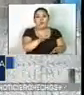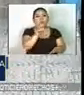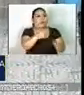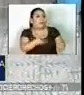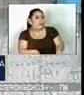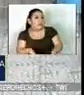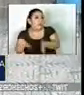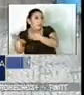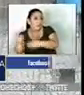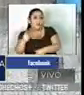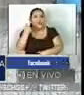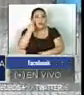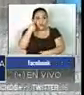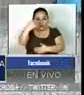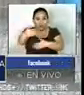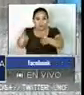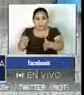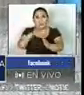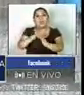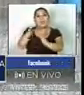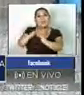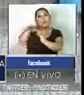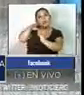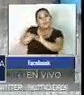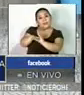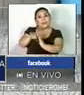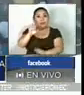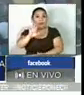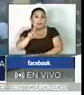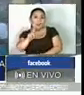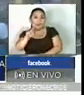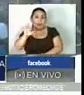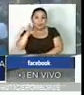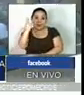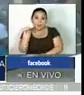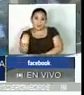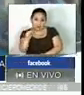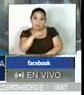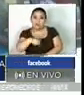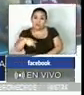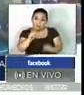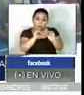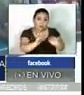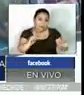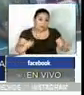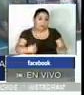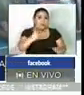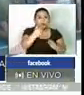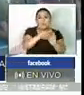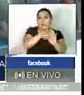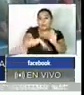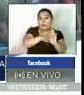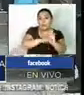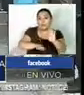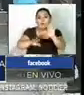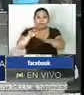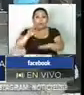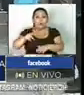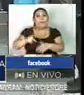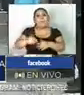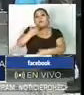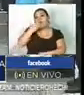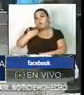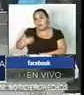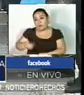permanecer 15 días más en cuarentena domiciliaria. En su mayoría son menores de edad de los departamentos de Morazán, Usulután,